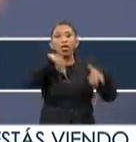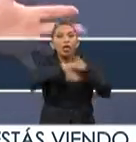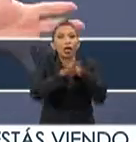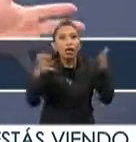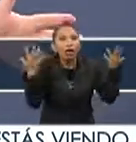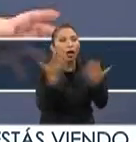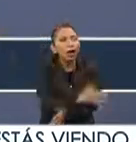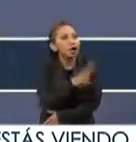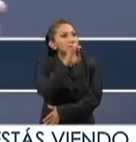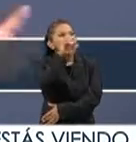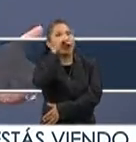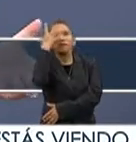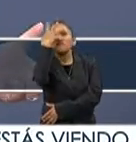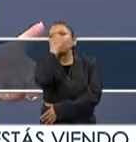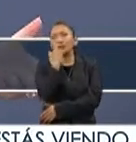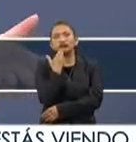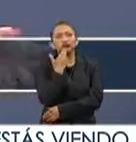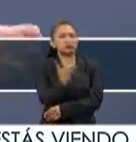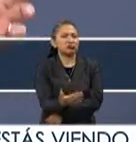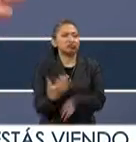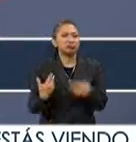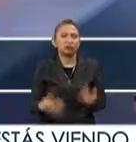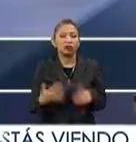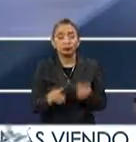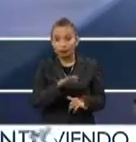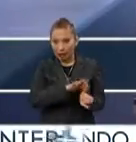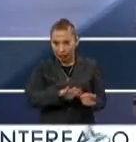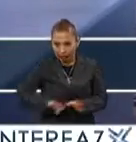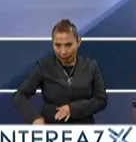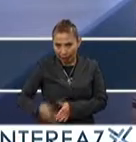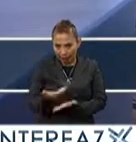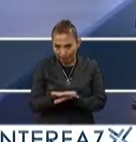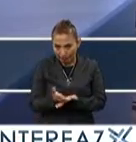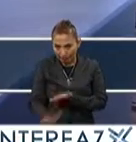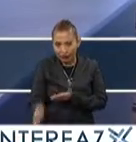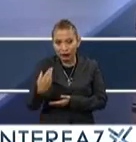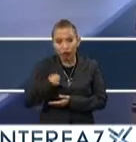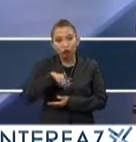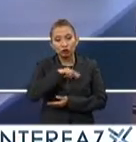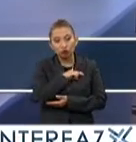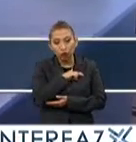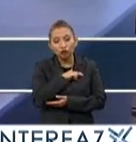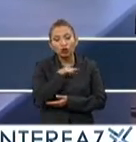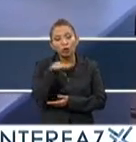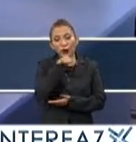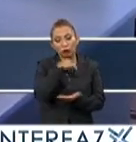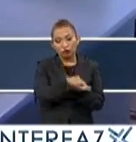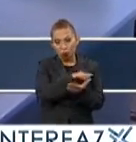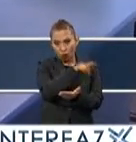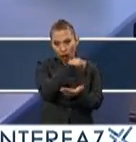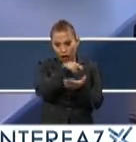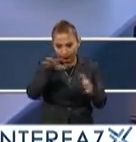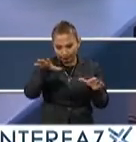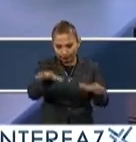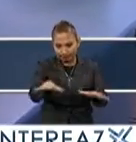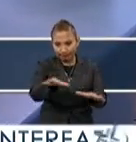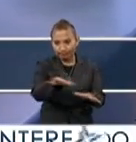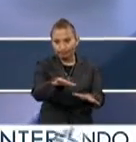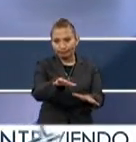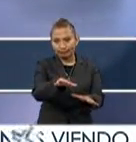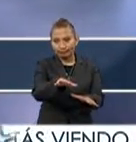CENAR y disfrutar las instalaciones es una cosa maravillosa. Pero además vamos a estar en la parte